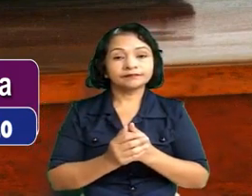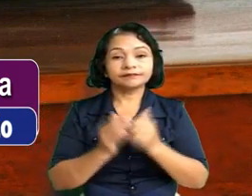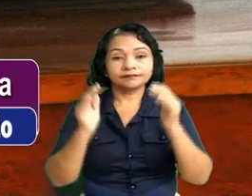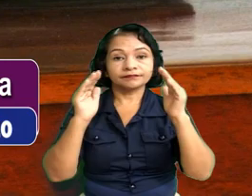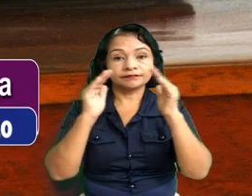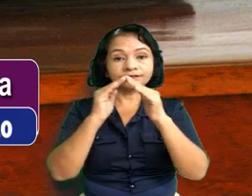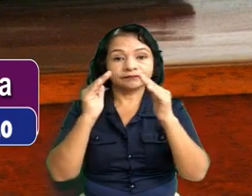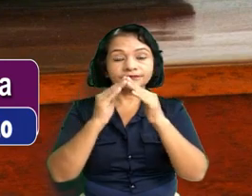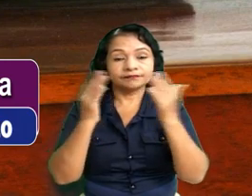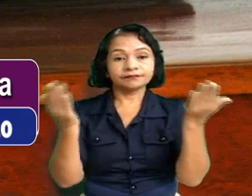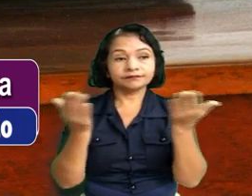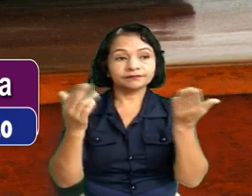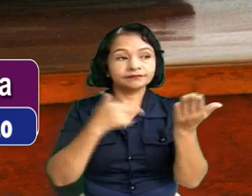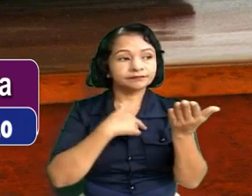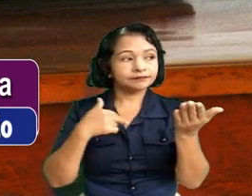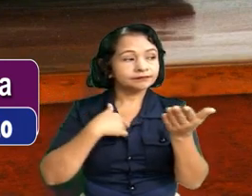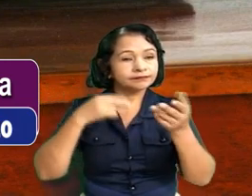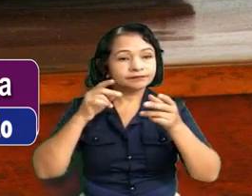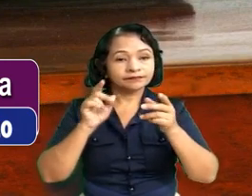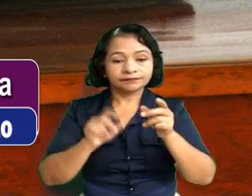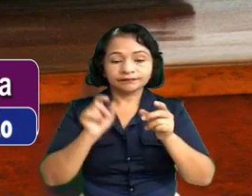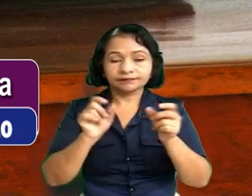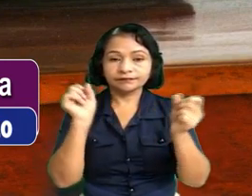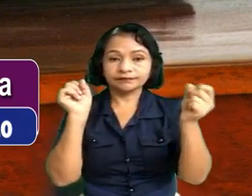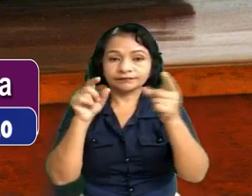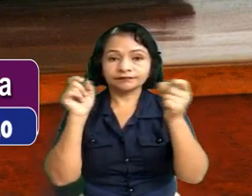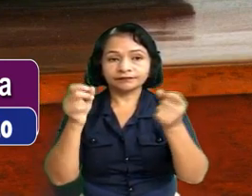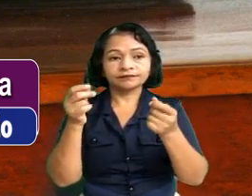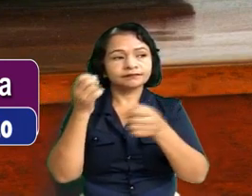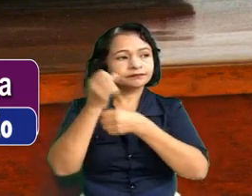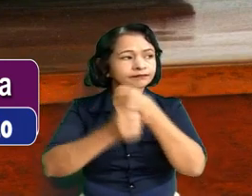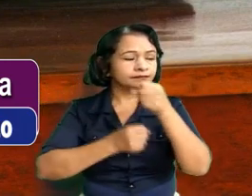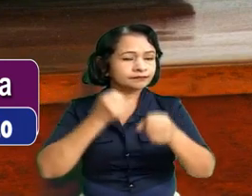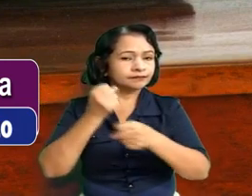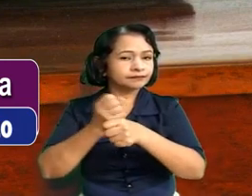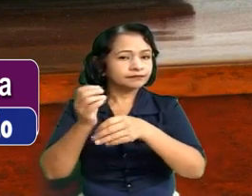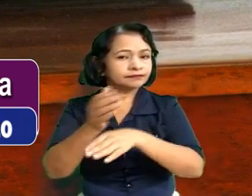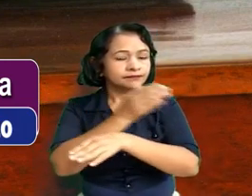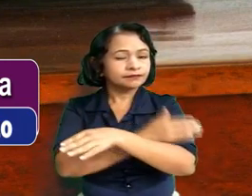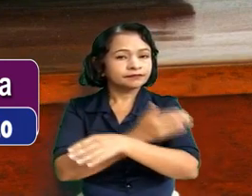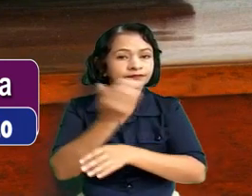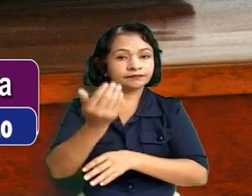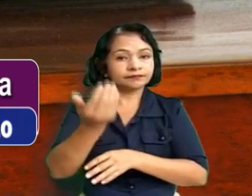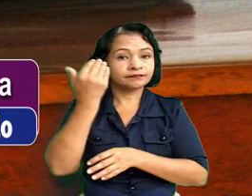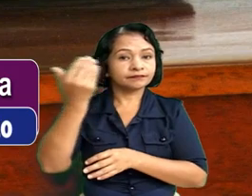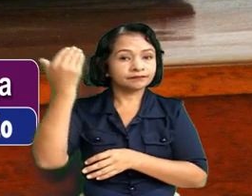vivienda, telégrafo que se usó en aquella época, es parte de la historia.